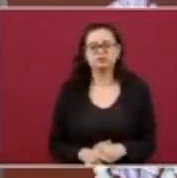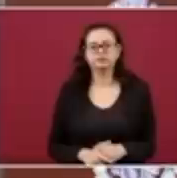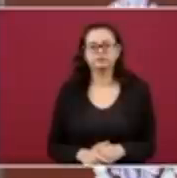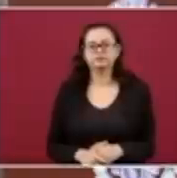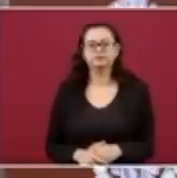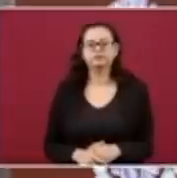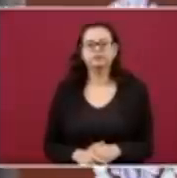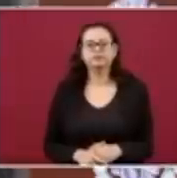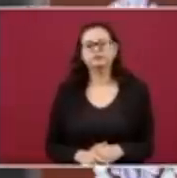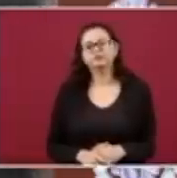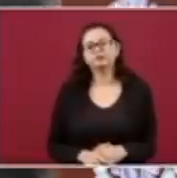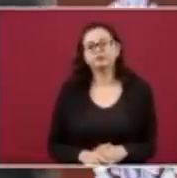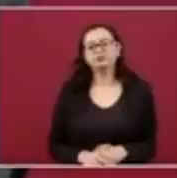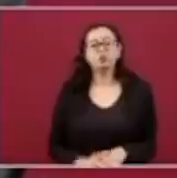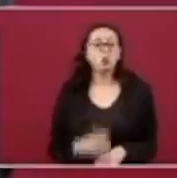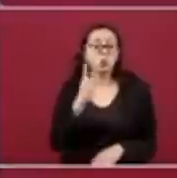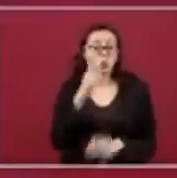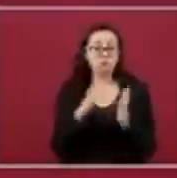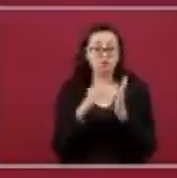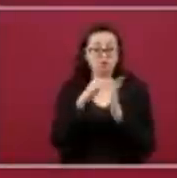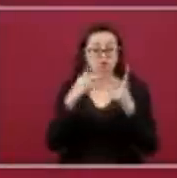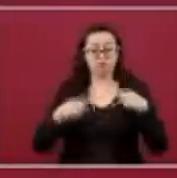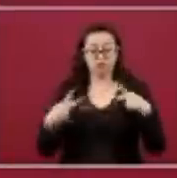1 millón de personas con discapacidad,